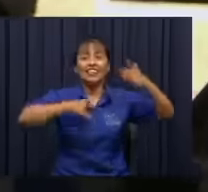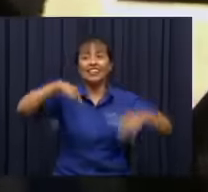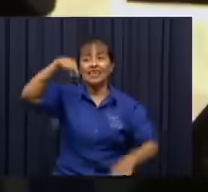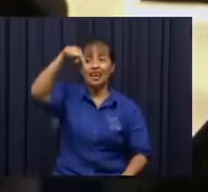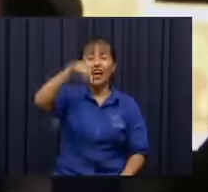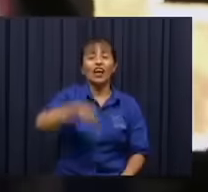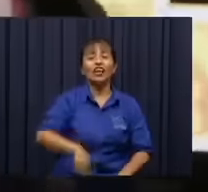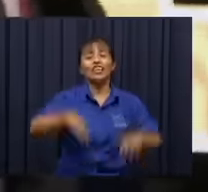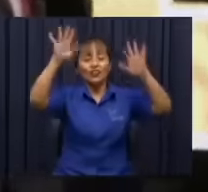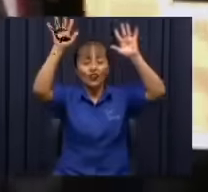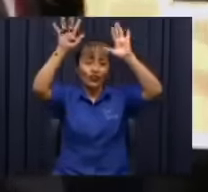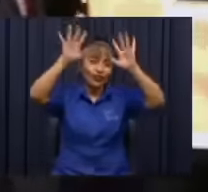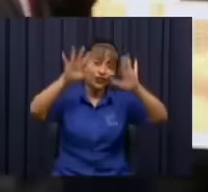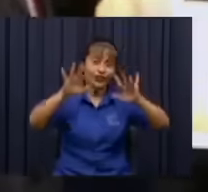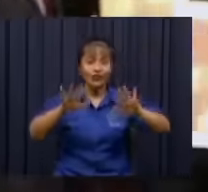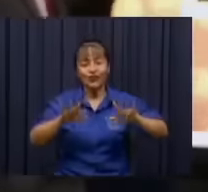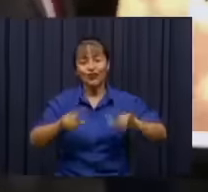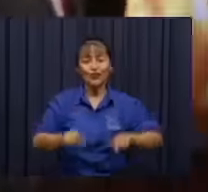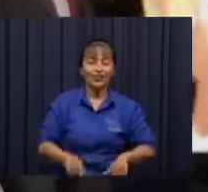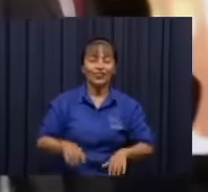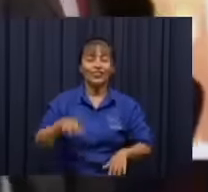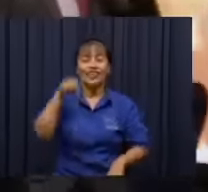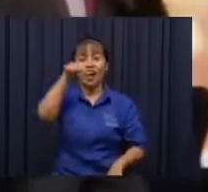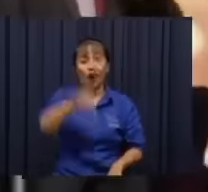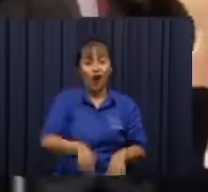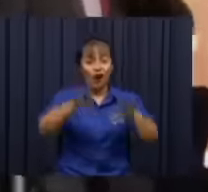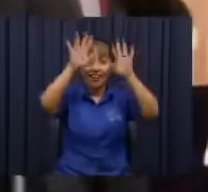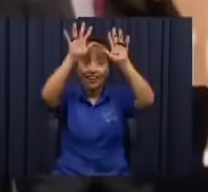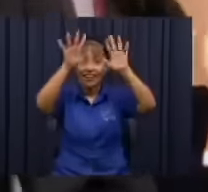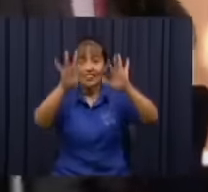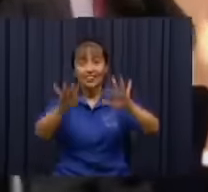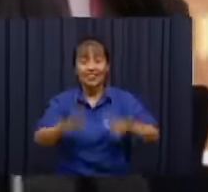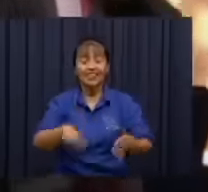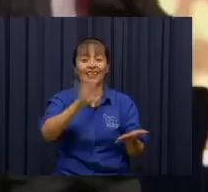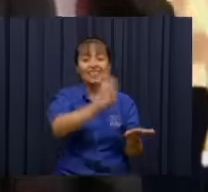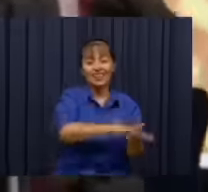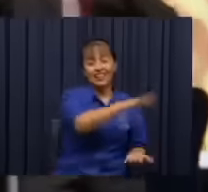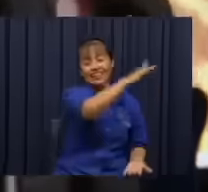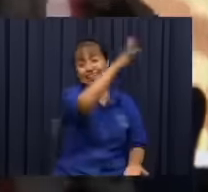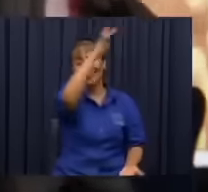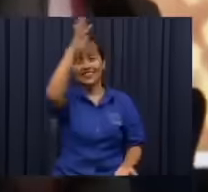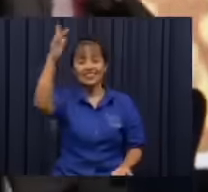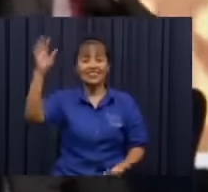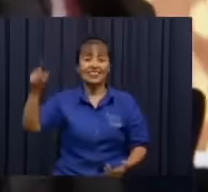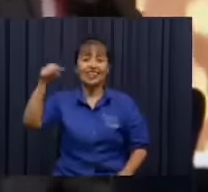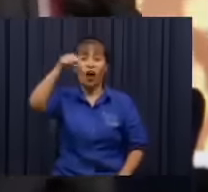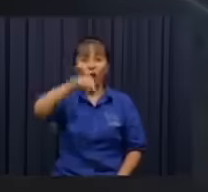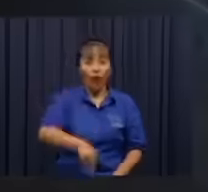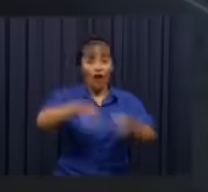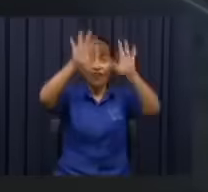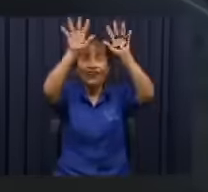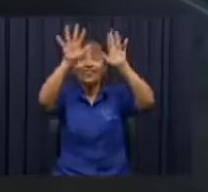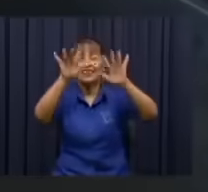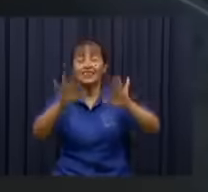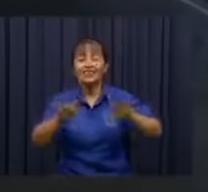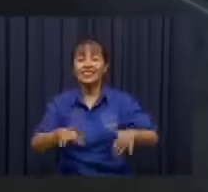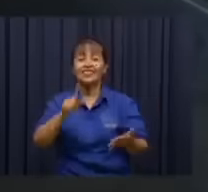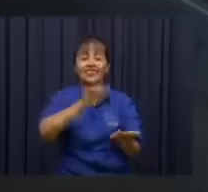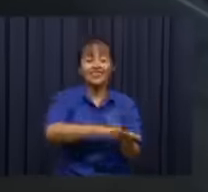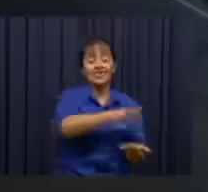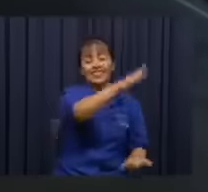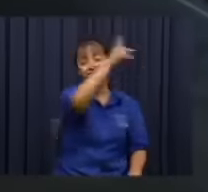sentir. Está cayendo de su gloria hoy aquí. Está cayendo de su gloria hoy aquí.